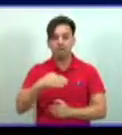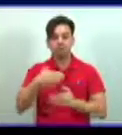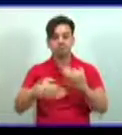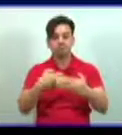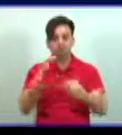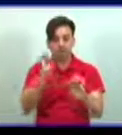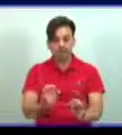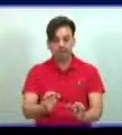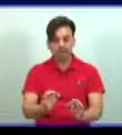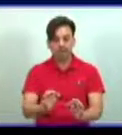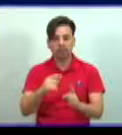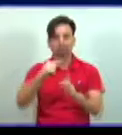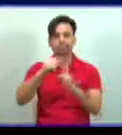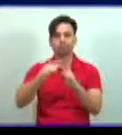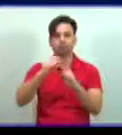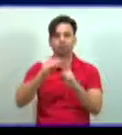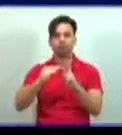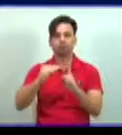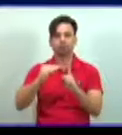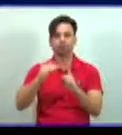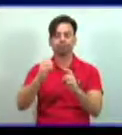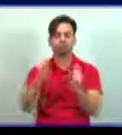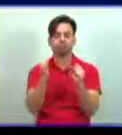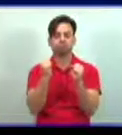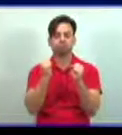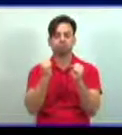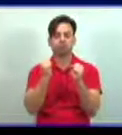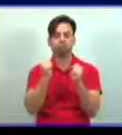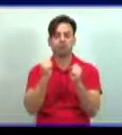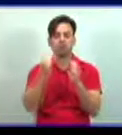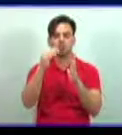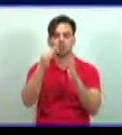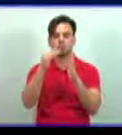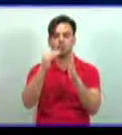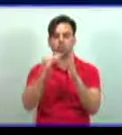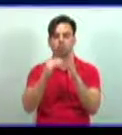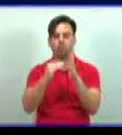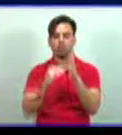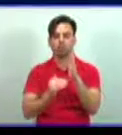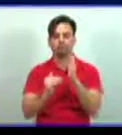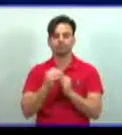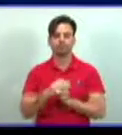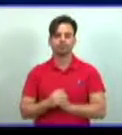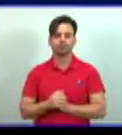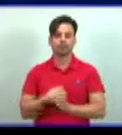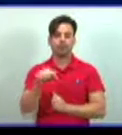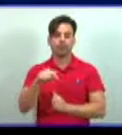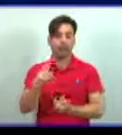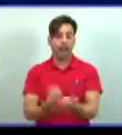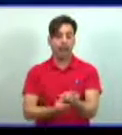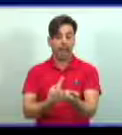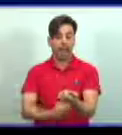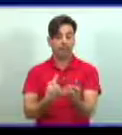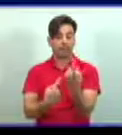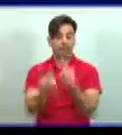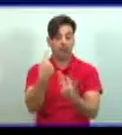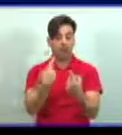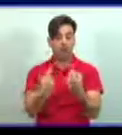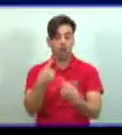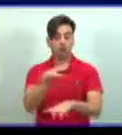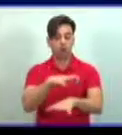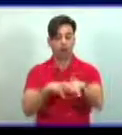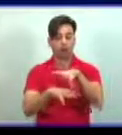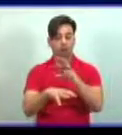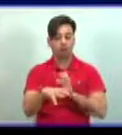que tenemos hoy en nuestro planeta. Por tanto, la adaptación que presentan algunos organismos o los organismos que vivimos en el